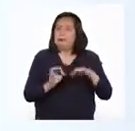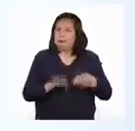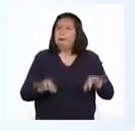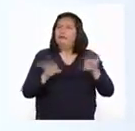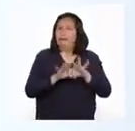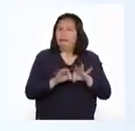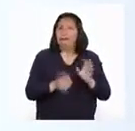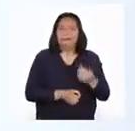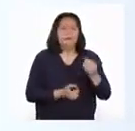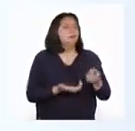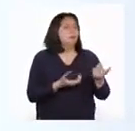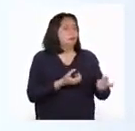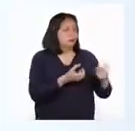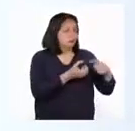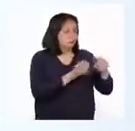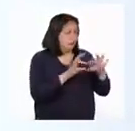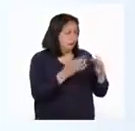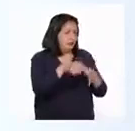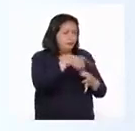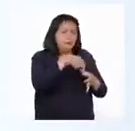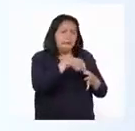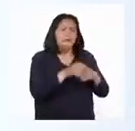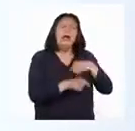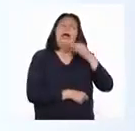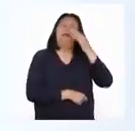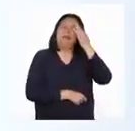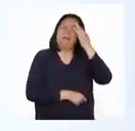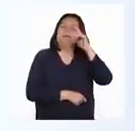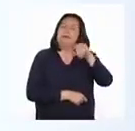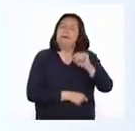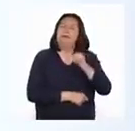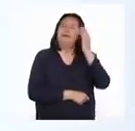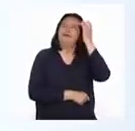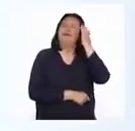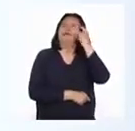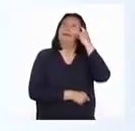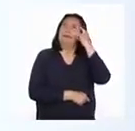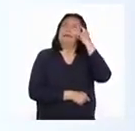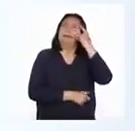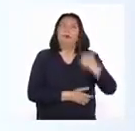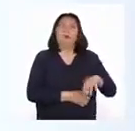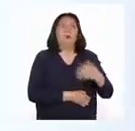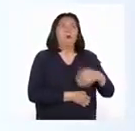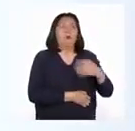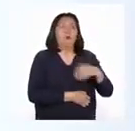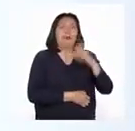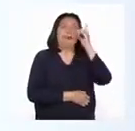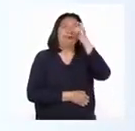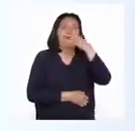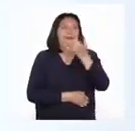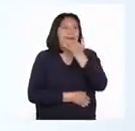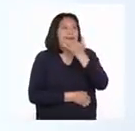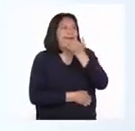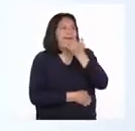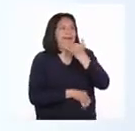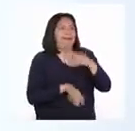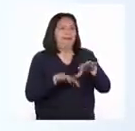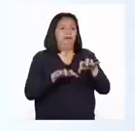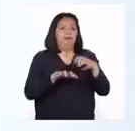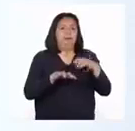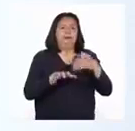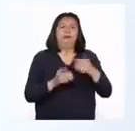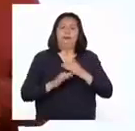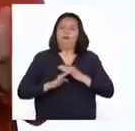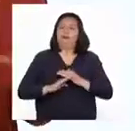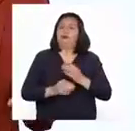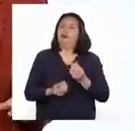importante debido a que los miembros en la familia identifican y reflexionan sobre las dificultades de este fenómeno y toman medidas